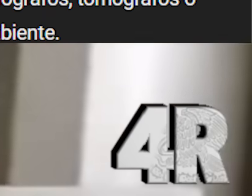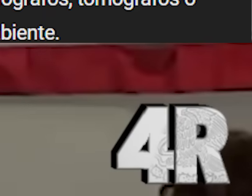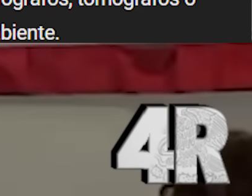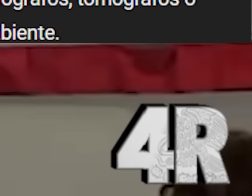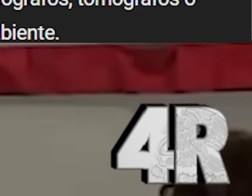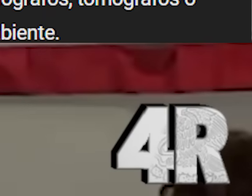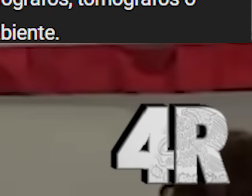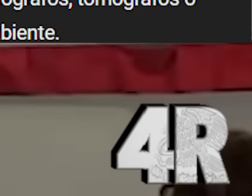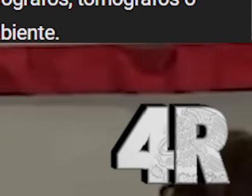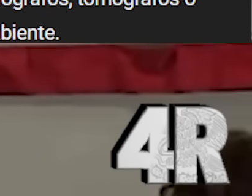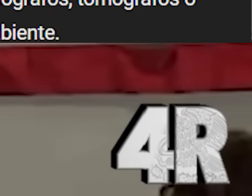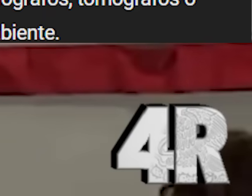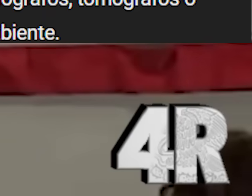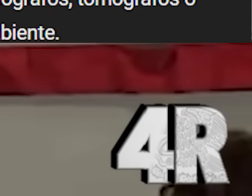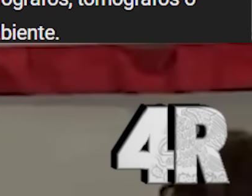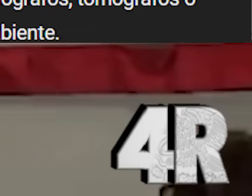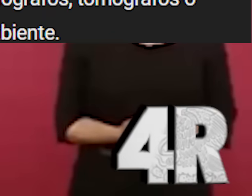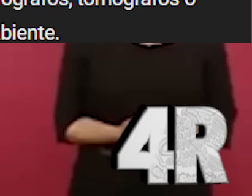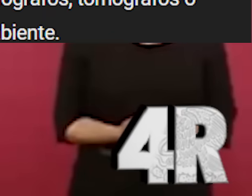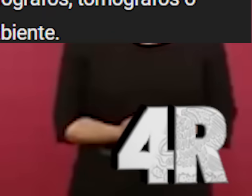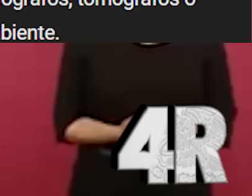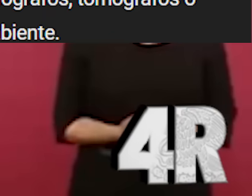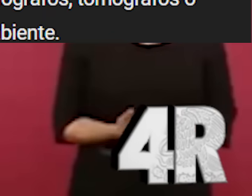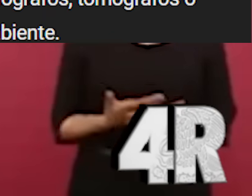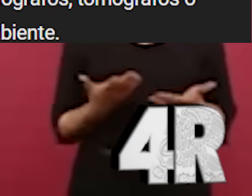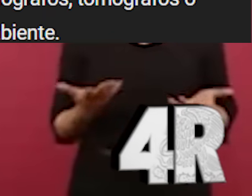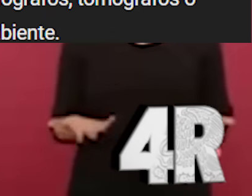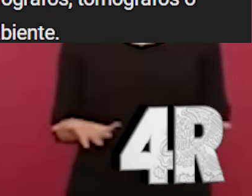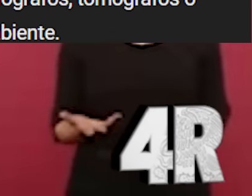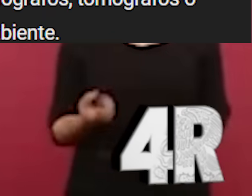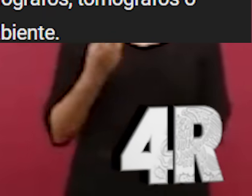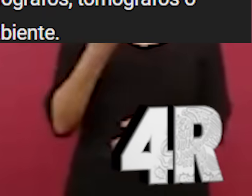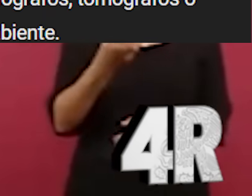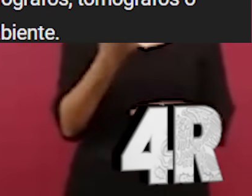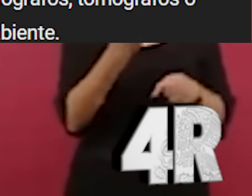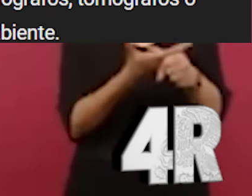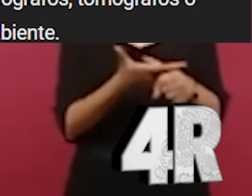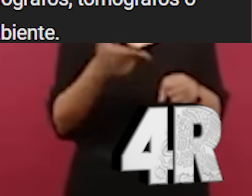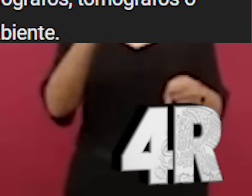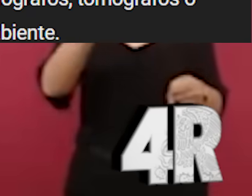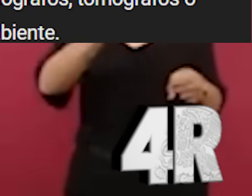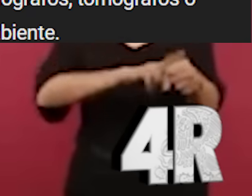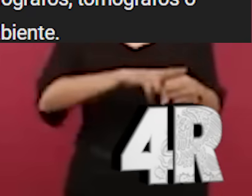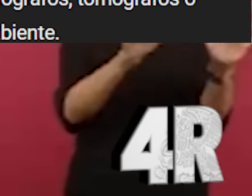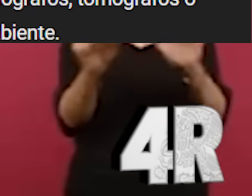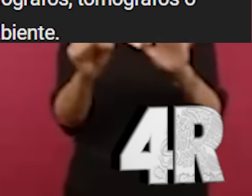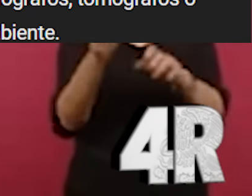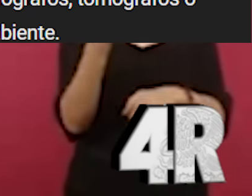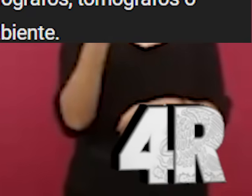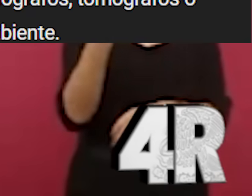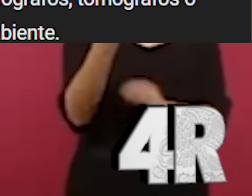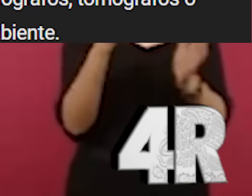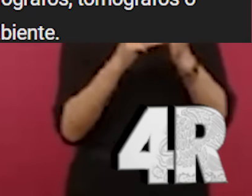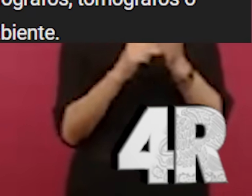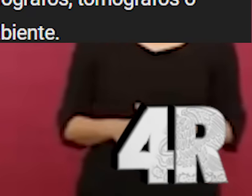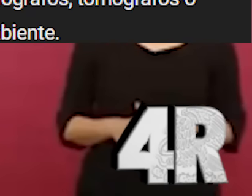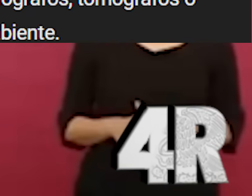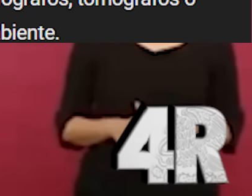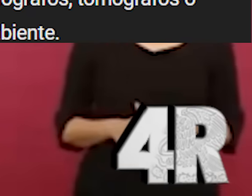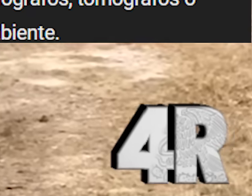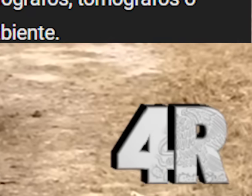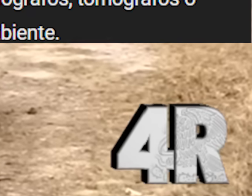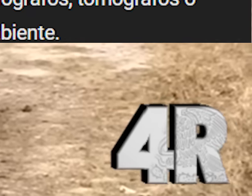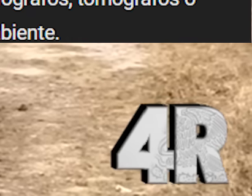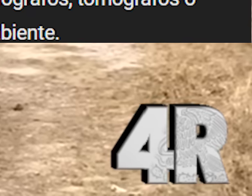sanitaria adecuada. Además, falta de equipo médico. En casi 12 años no habían comprado equipo médico como